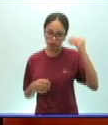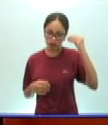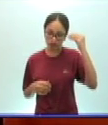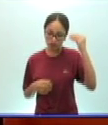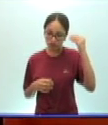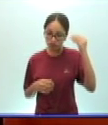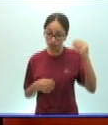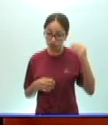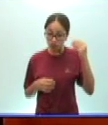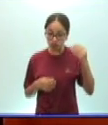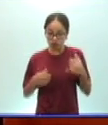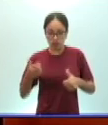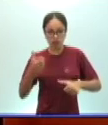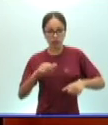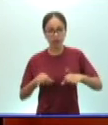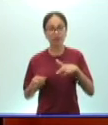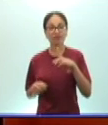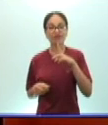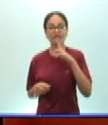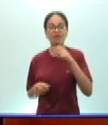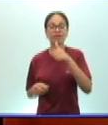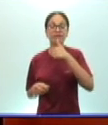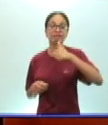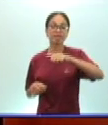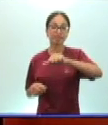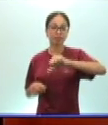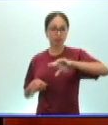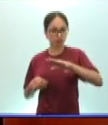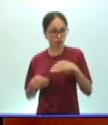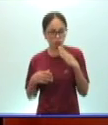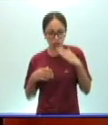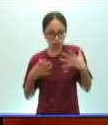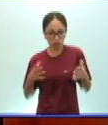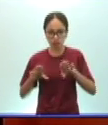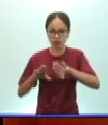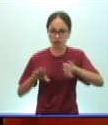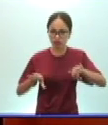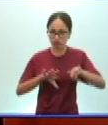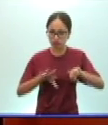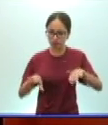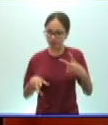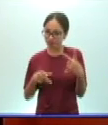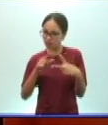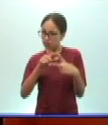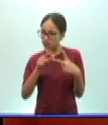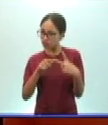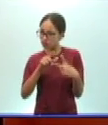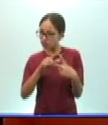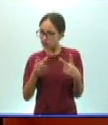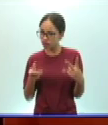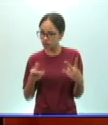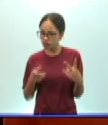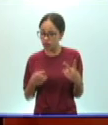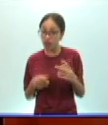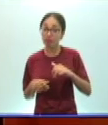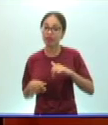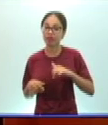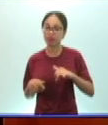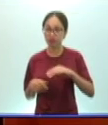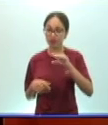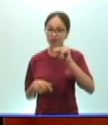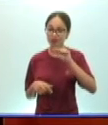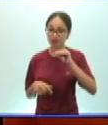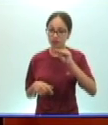y aceite. ¿Cómo podemos separar esta mezcla formada por estos dos componentes? También estamos hablando de